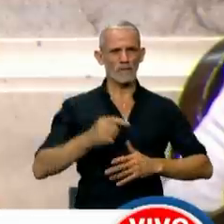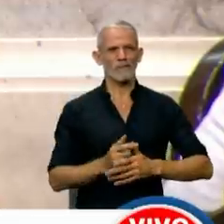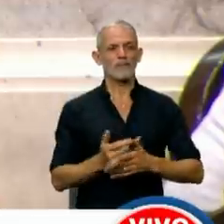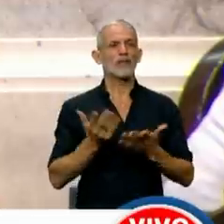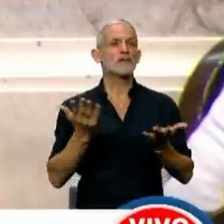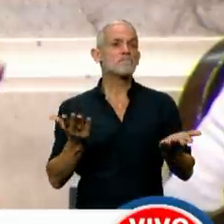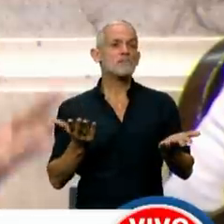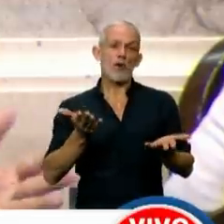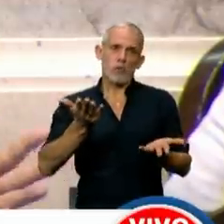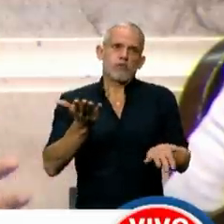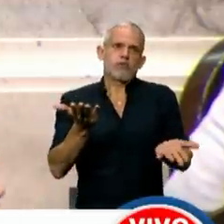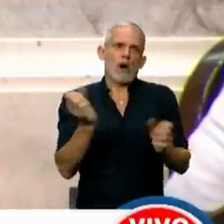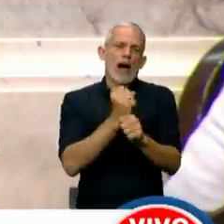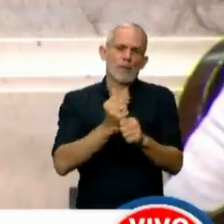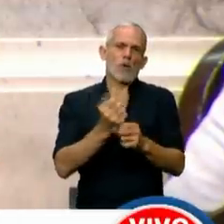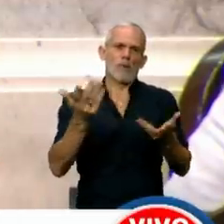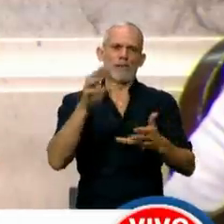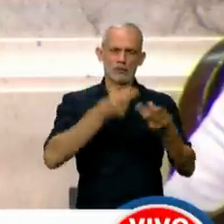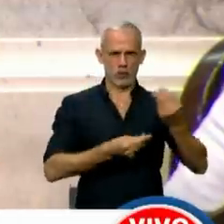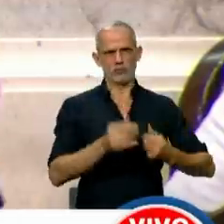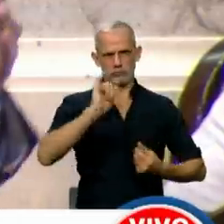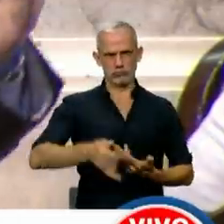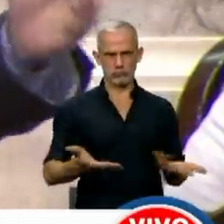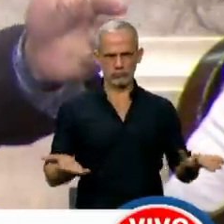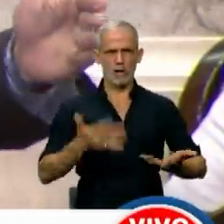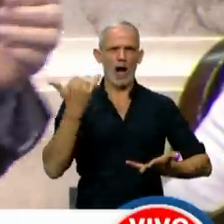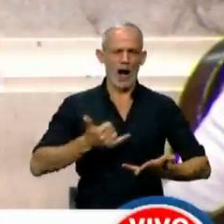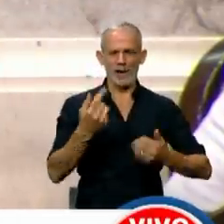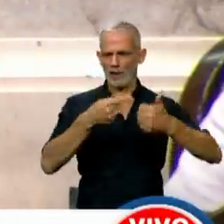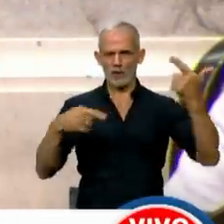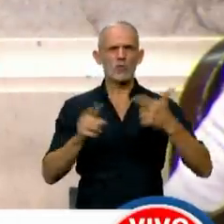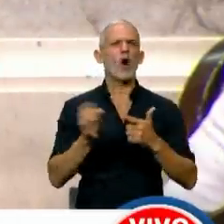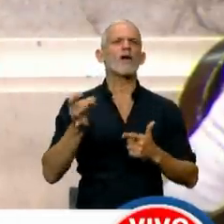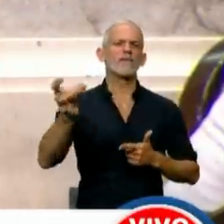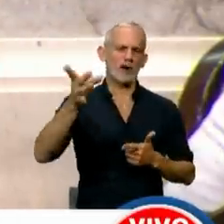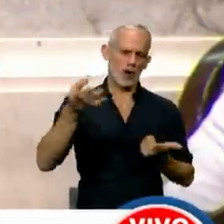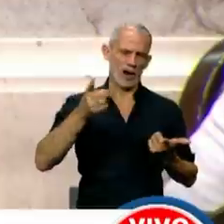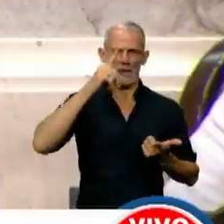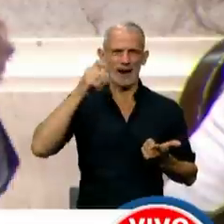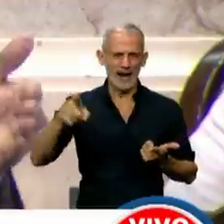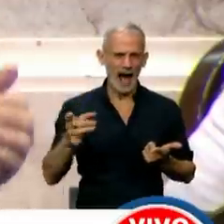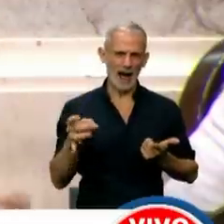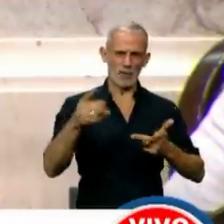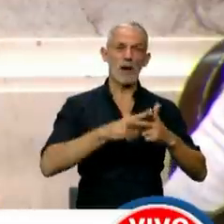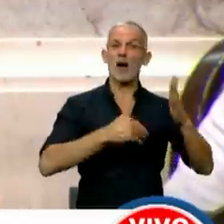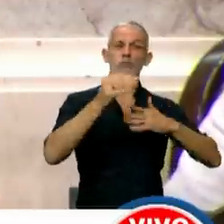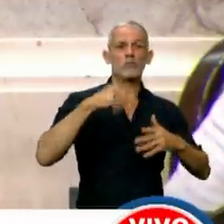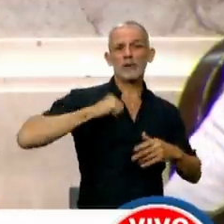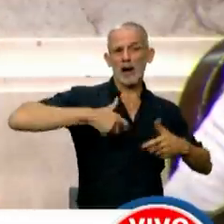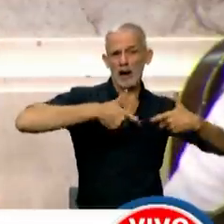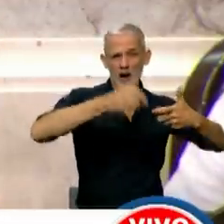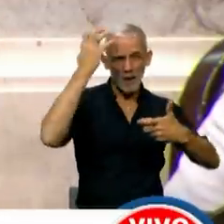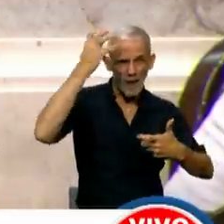como no vamos a aprobar este presupuesto tenemos recursos para el ferrocarril belgrano para obras cloacales